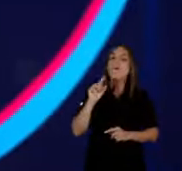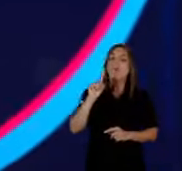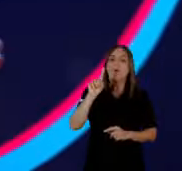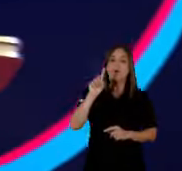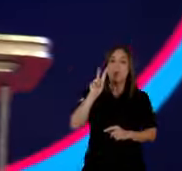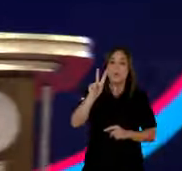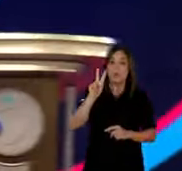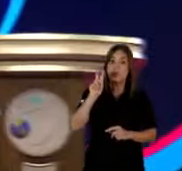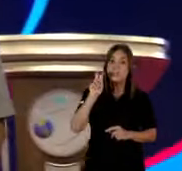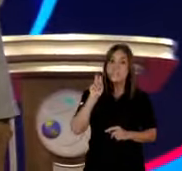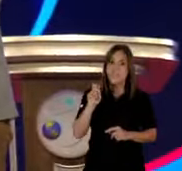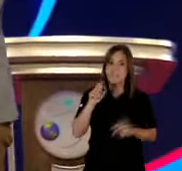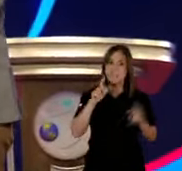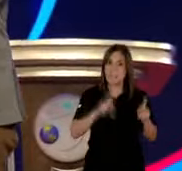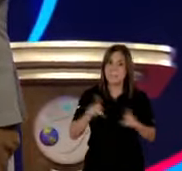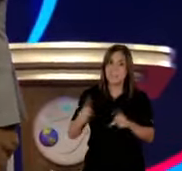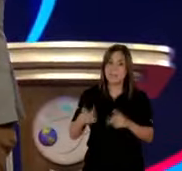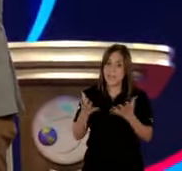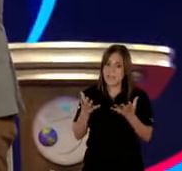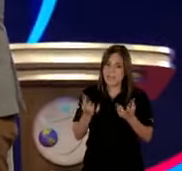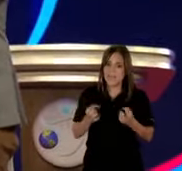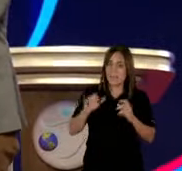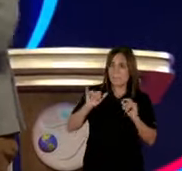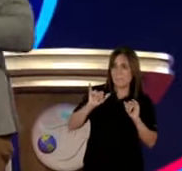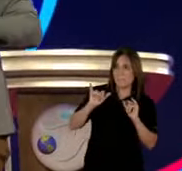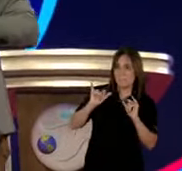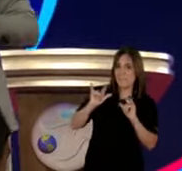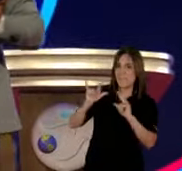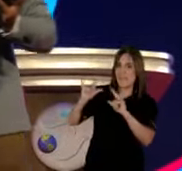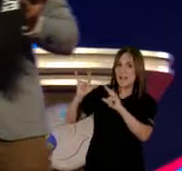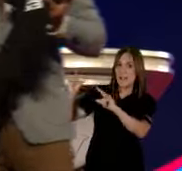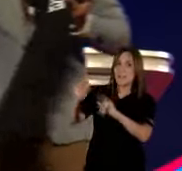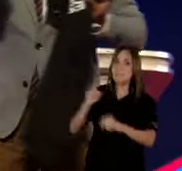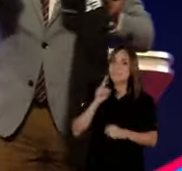para aplaudir. Es que yo tengo las mías ocupadas.